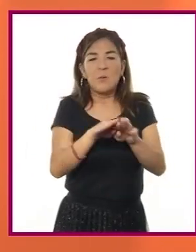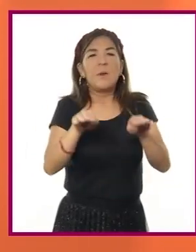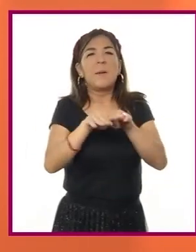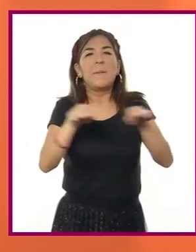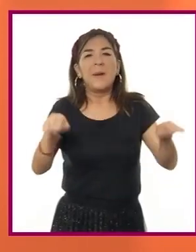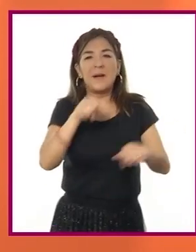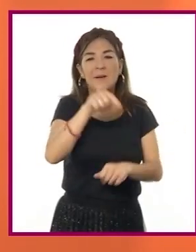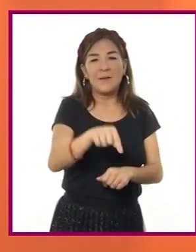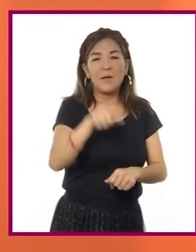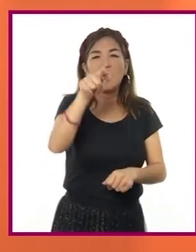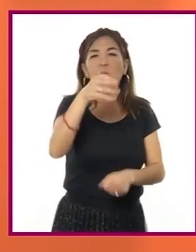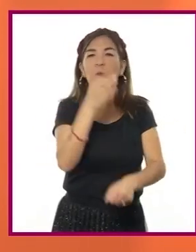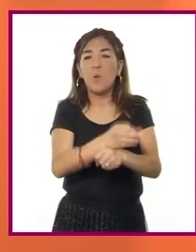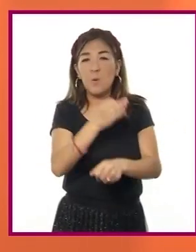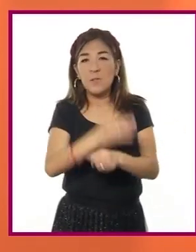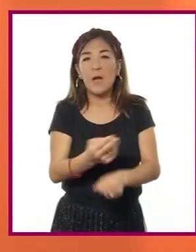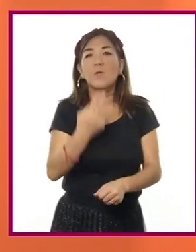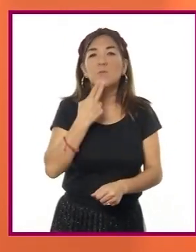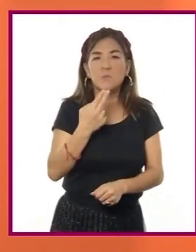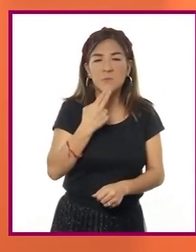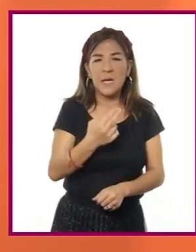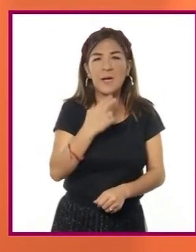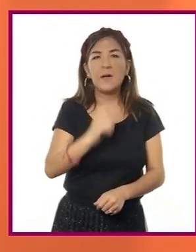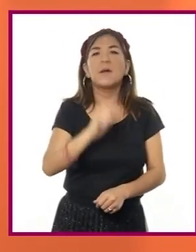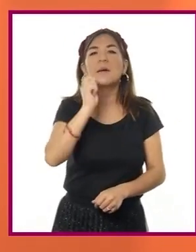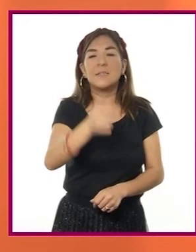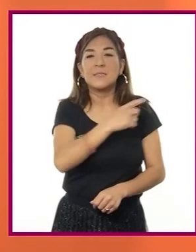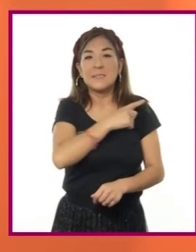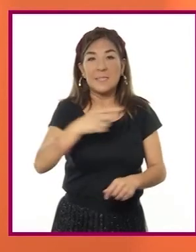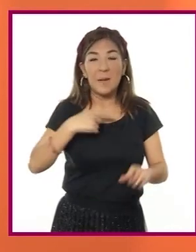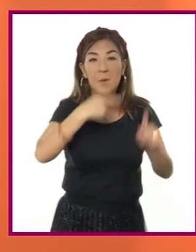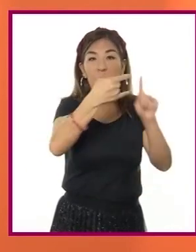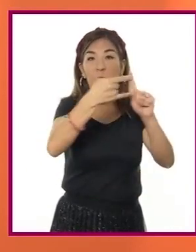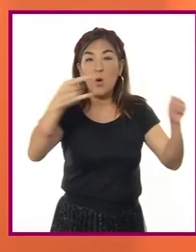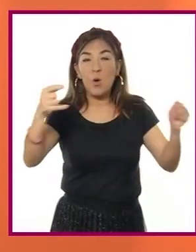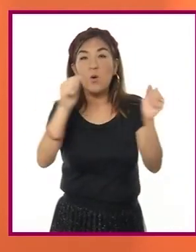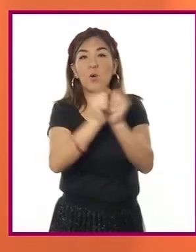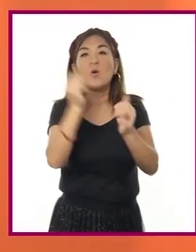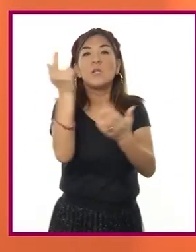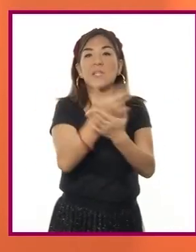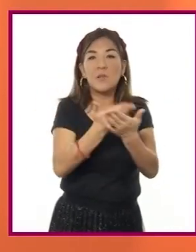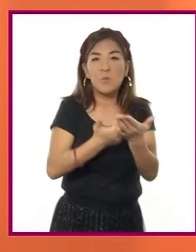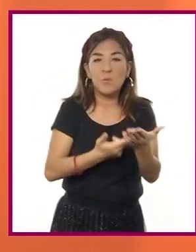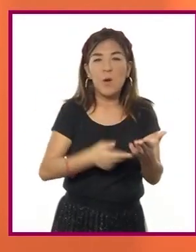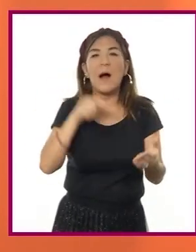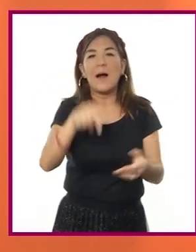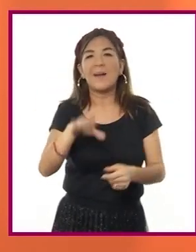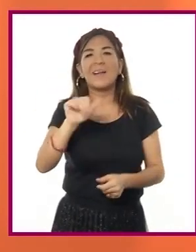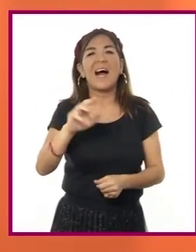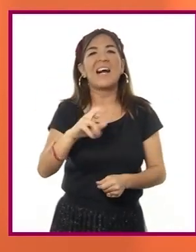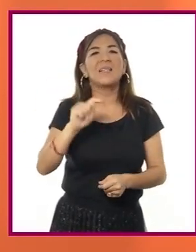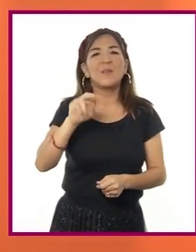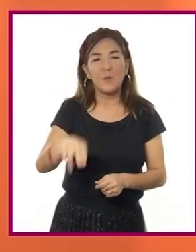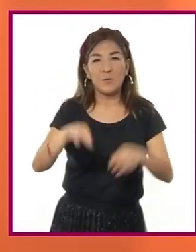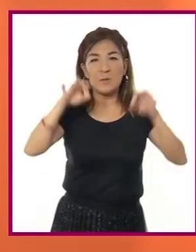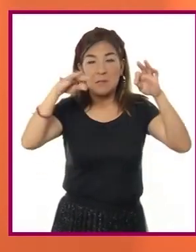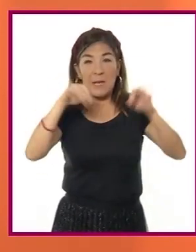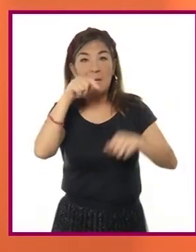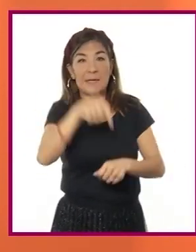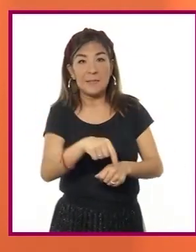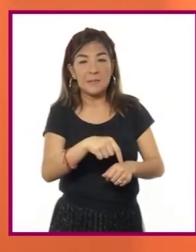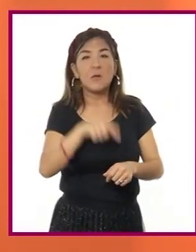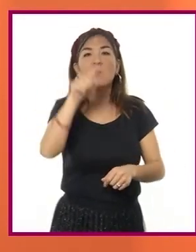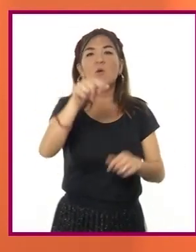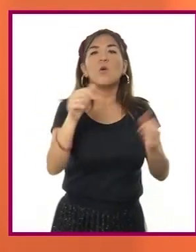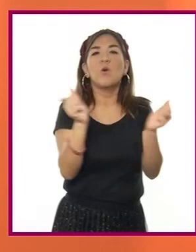al cartón que van a emplear es posicionar la hoja con el dibujo sobre el cartón y sin que ésta se mueva, con